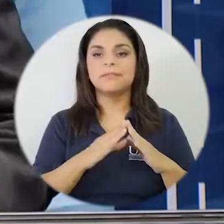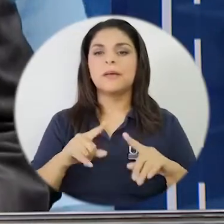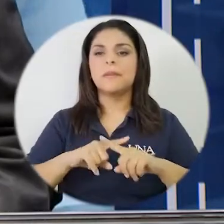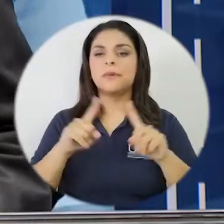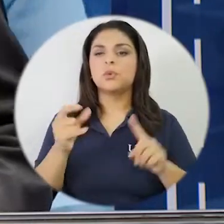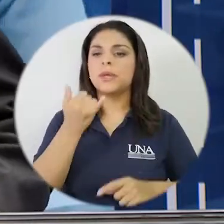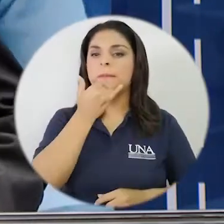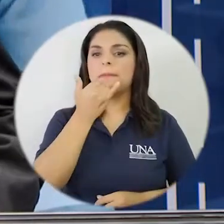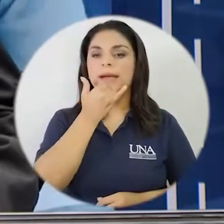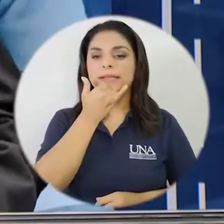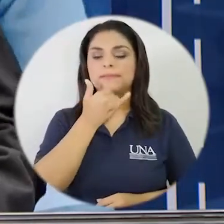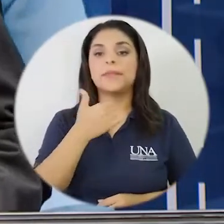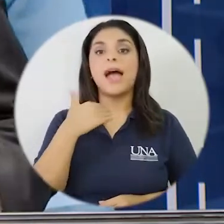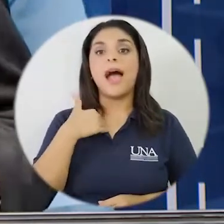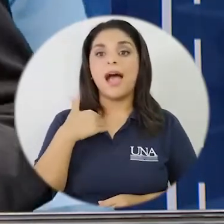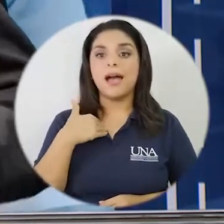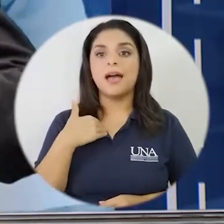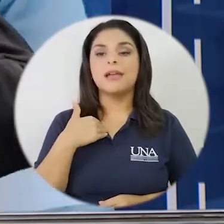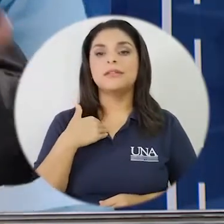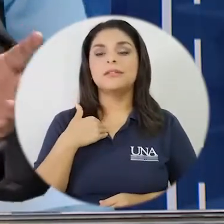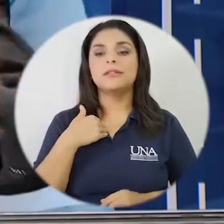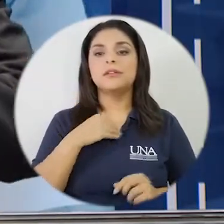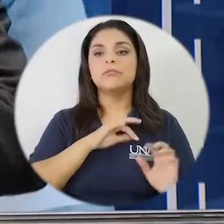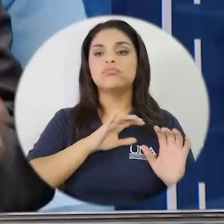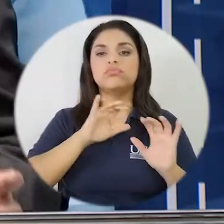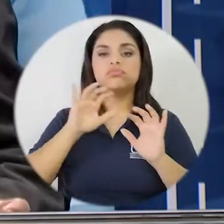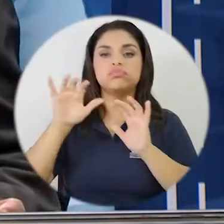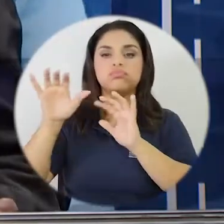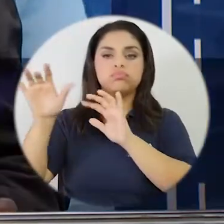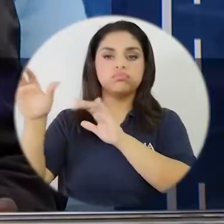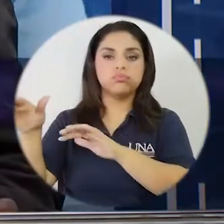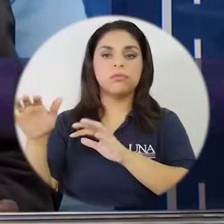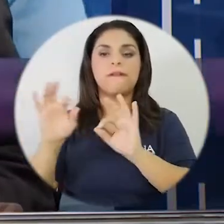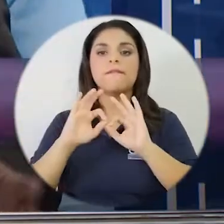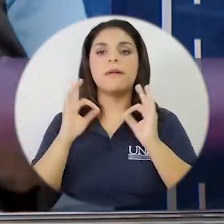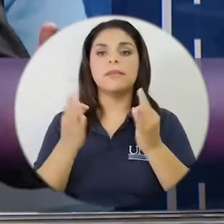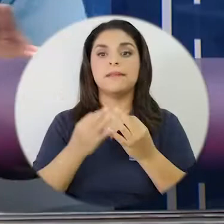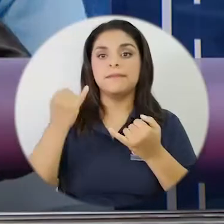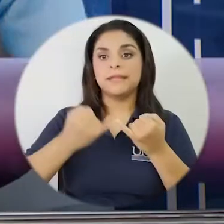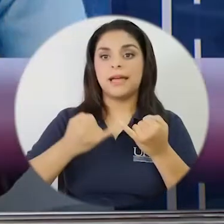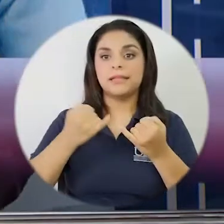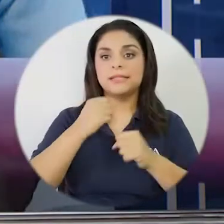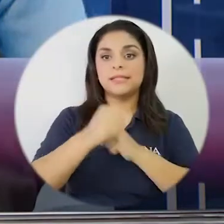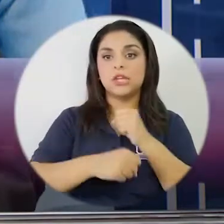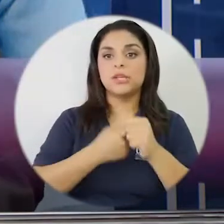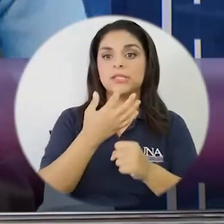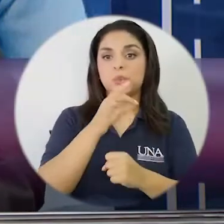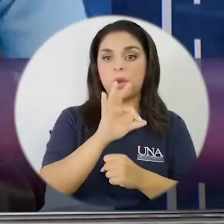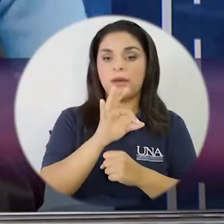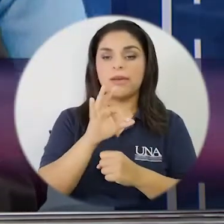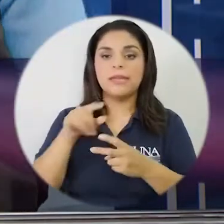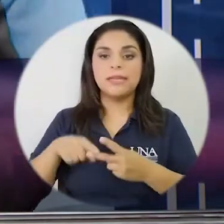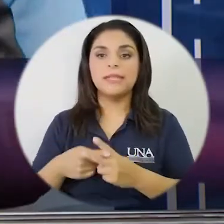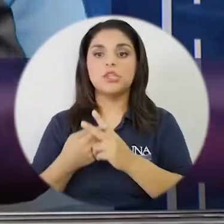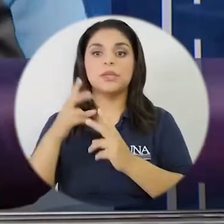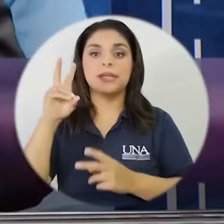es lo que pasa? Bueno, se dan las migraciones de familias finales del siglo XIX a inicios del siglo